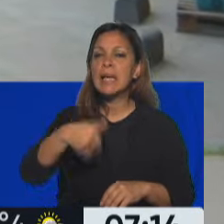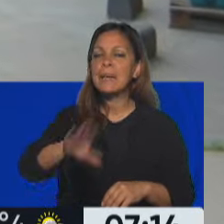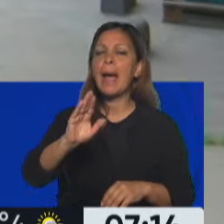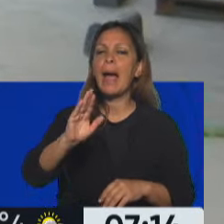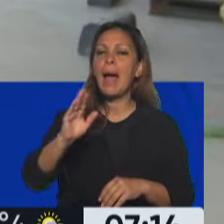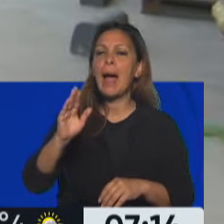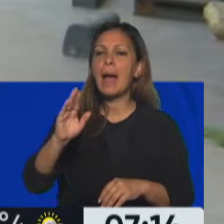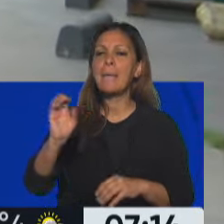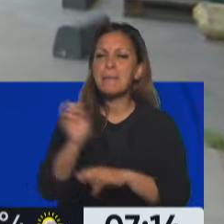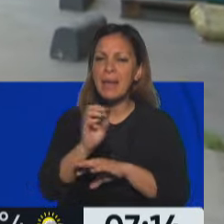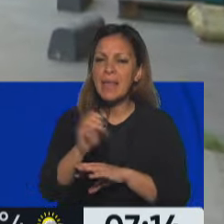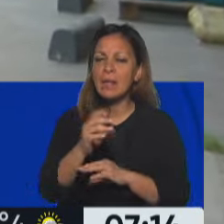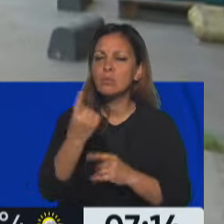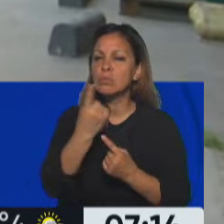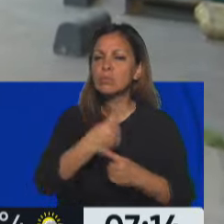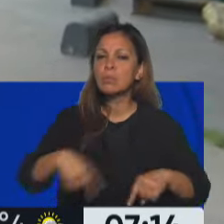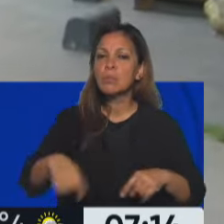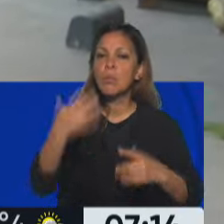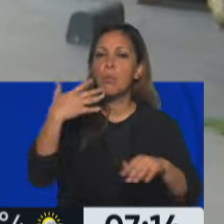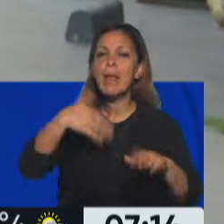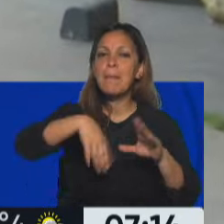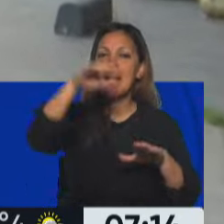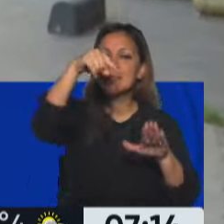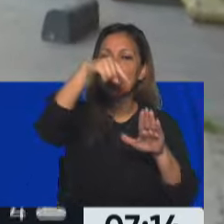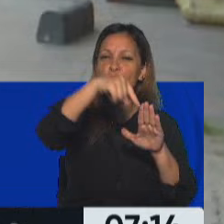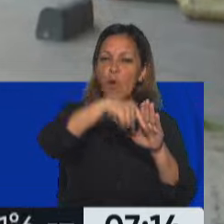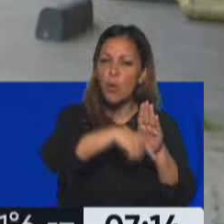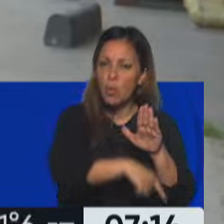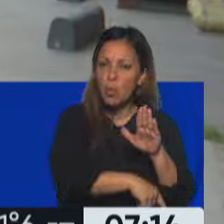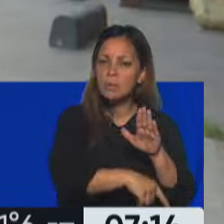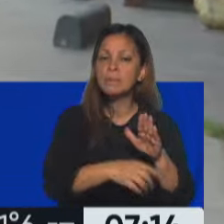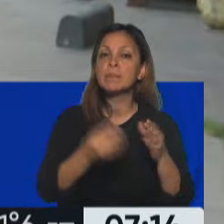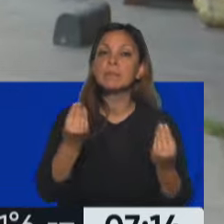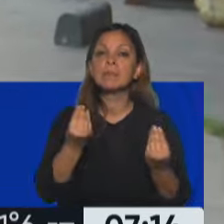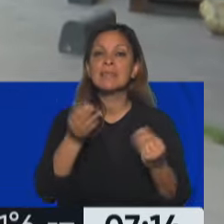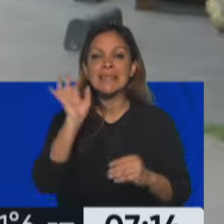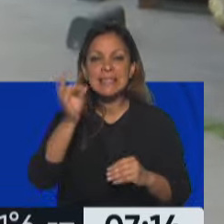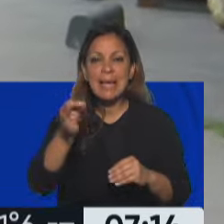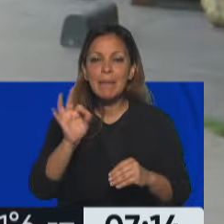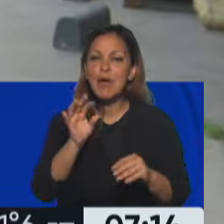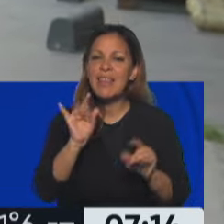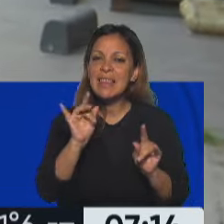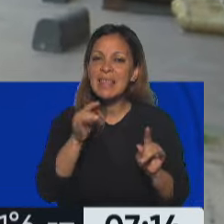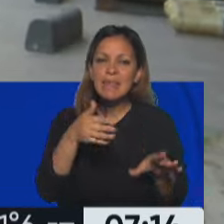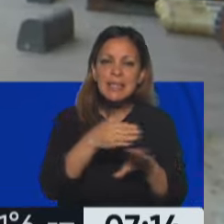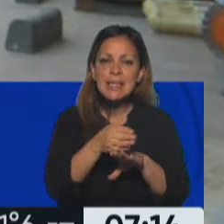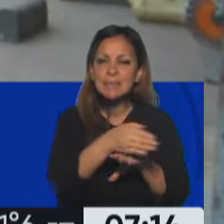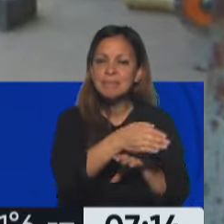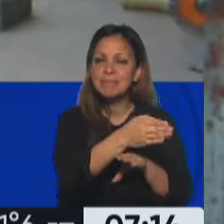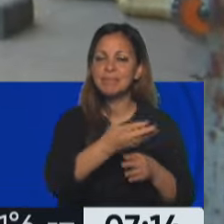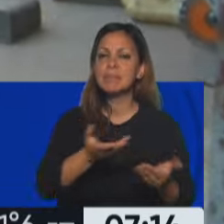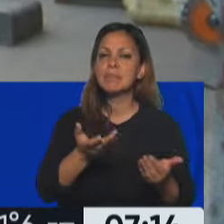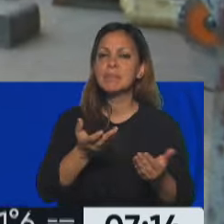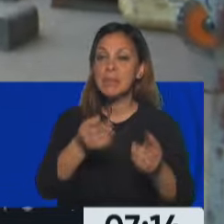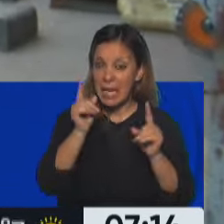pudiera tener mayor penetración en el interior del predio, porque sabemos que es difícil poder acceder al mismo para la remoción de escombros.